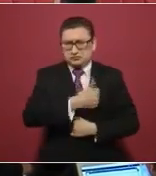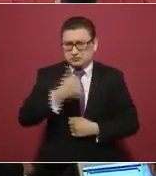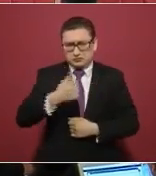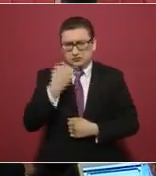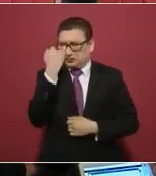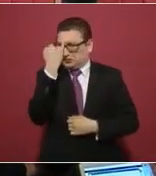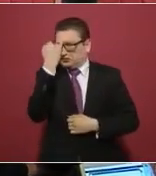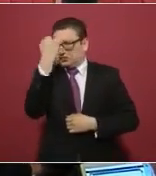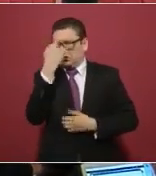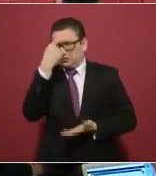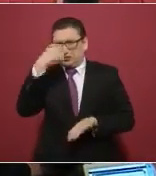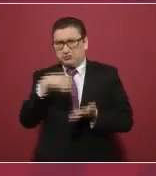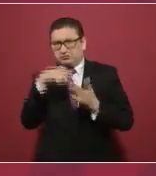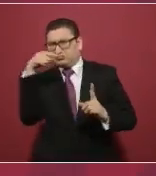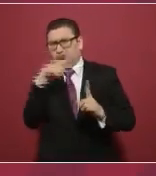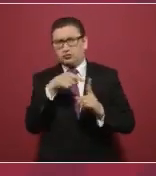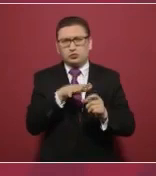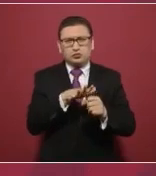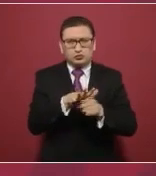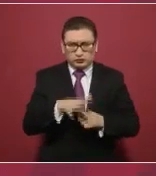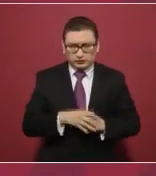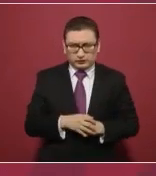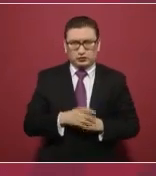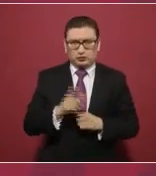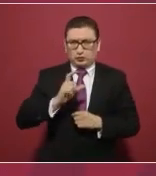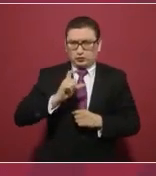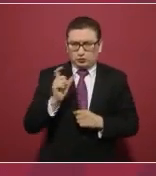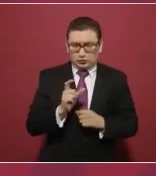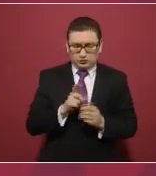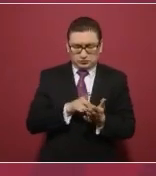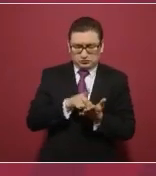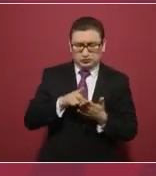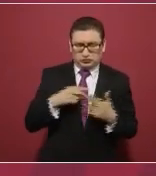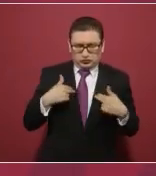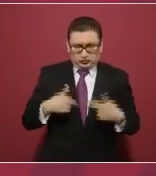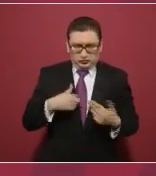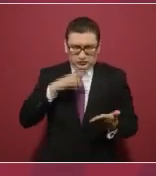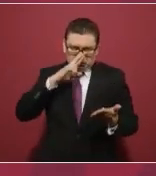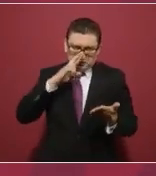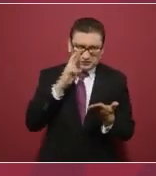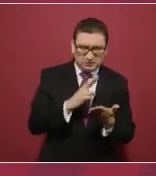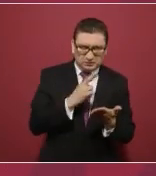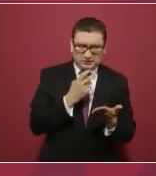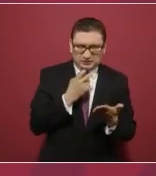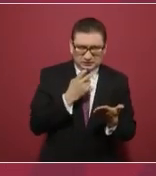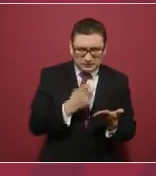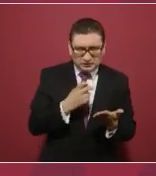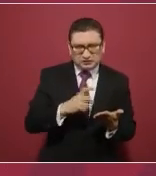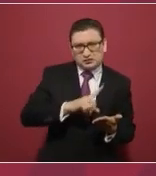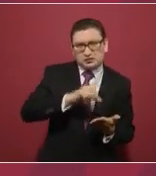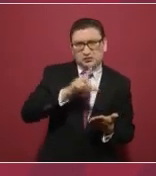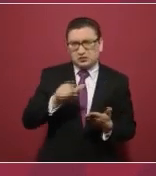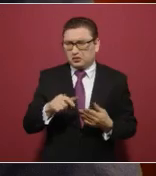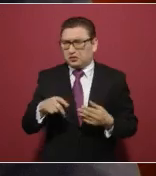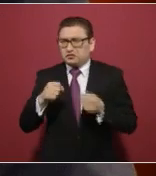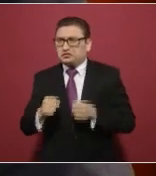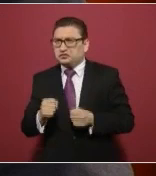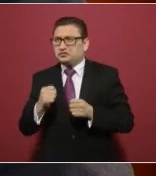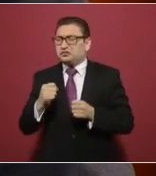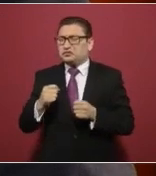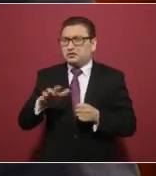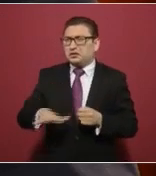que sostenía que la defensa y respeto a los derechos humanos obstruye la eficacia de la acción para la seguridad pública.